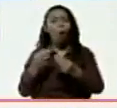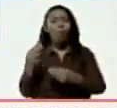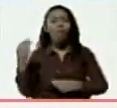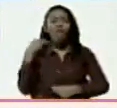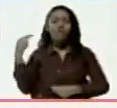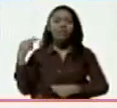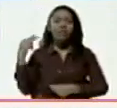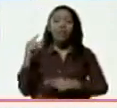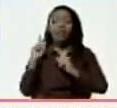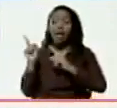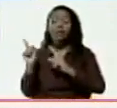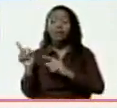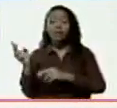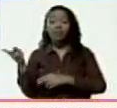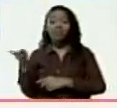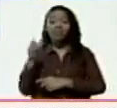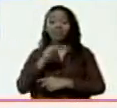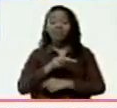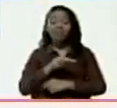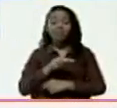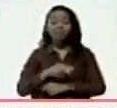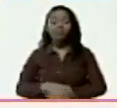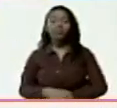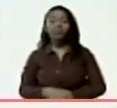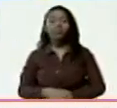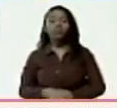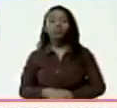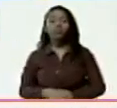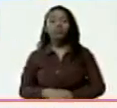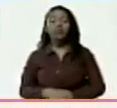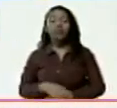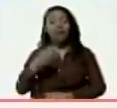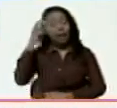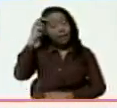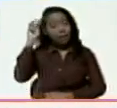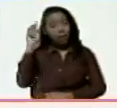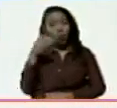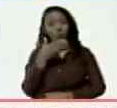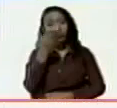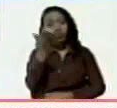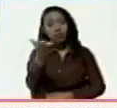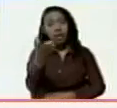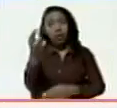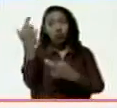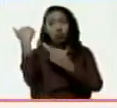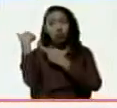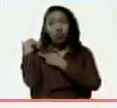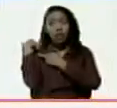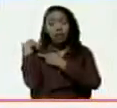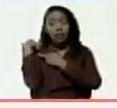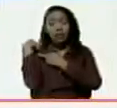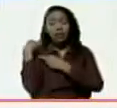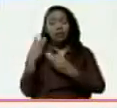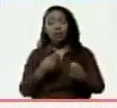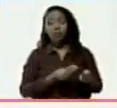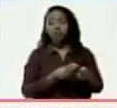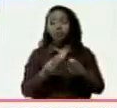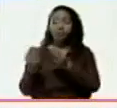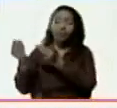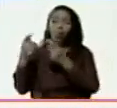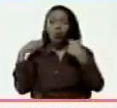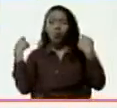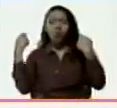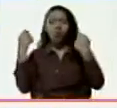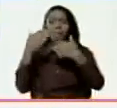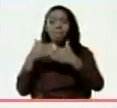de estas medidas coercitivas unilaterales canciller usted tiene la responsabilidad y la cancillería de llevar esta campaña